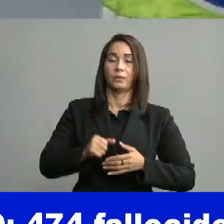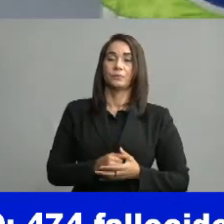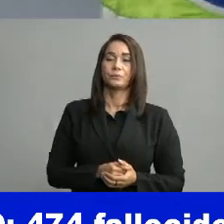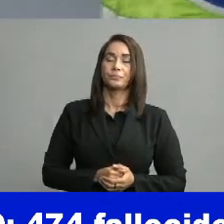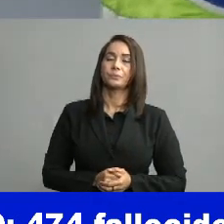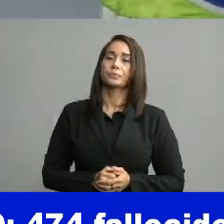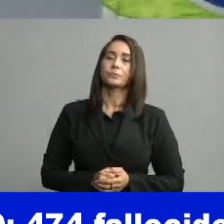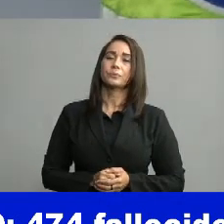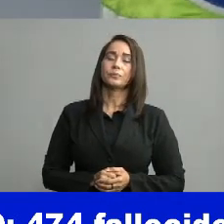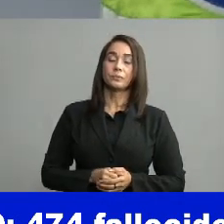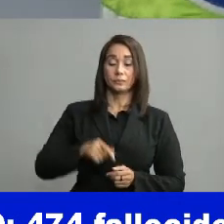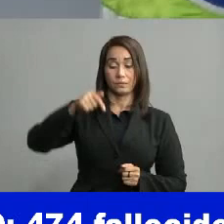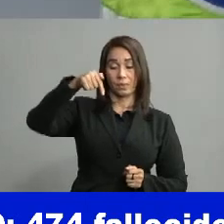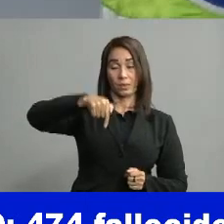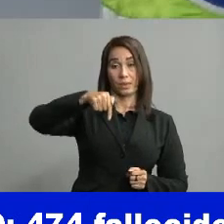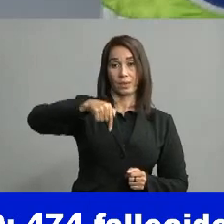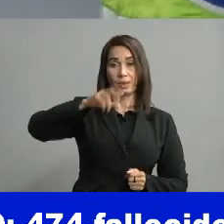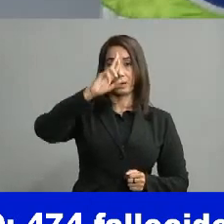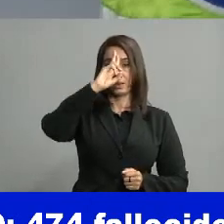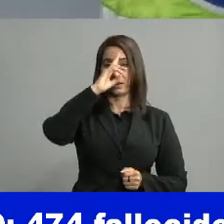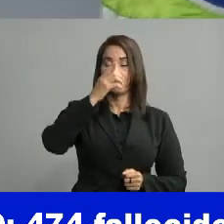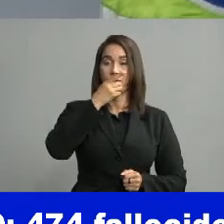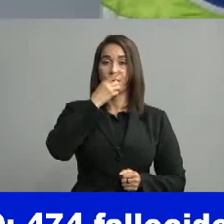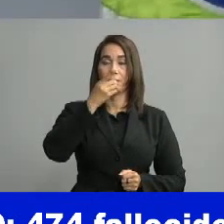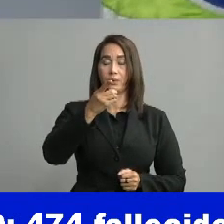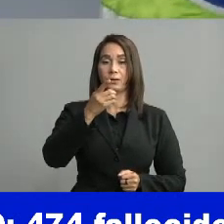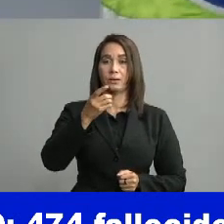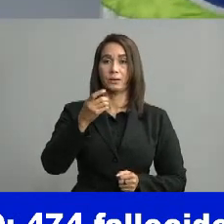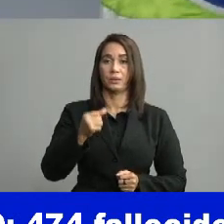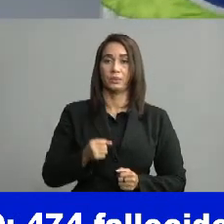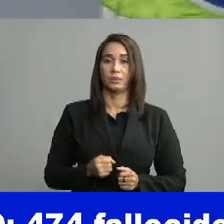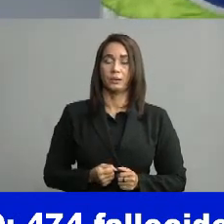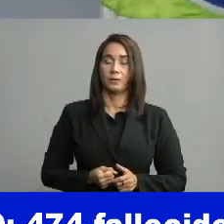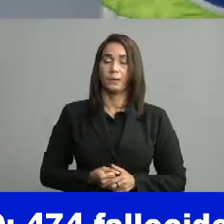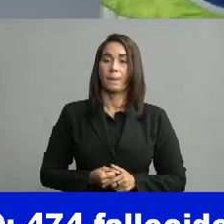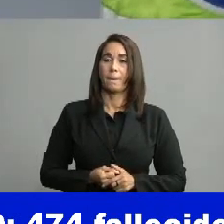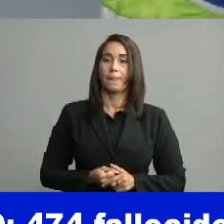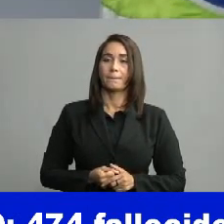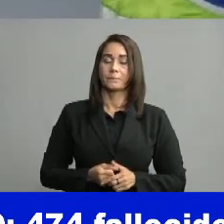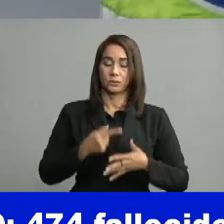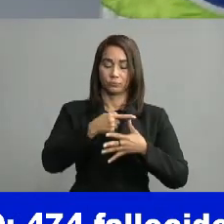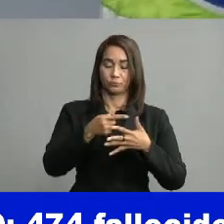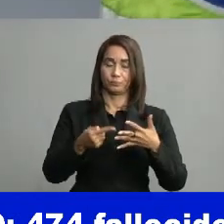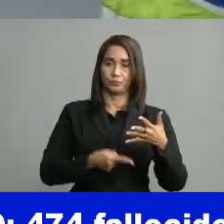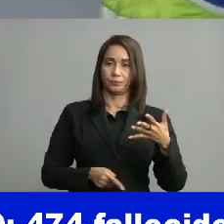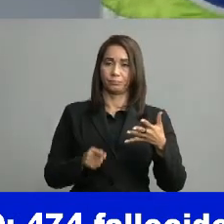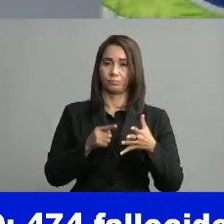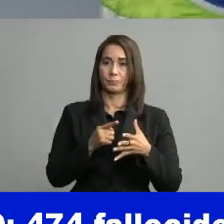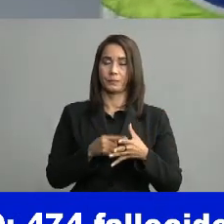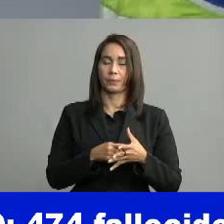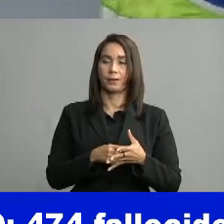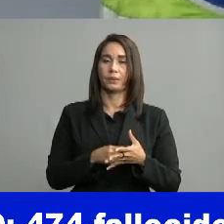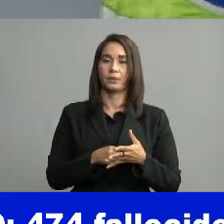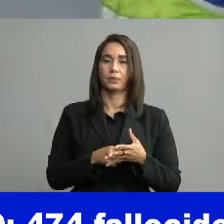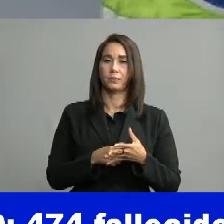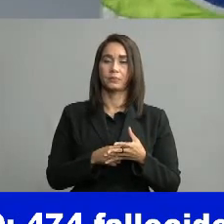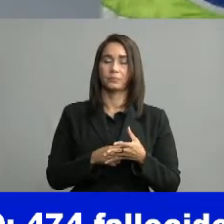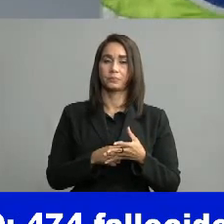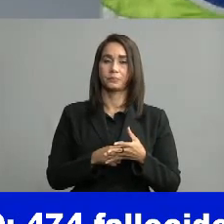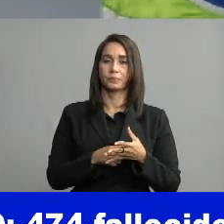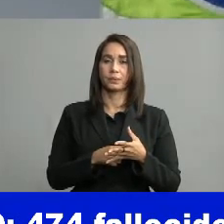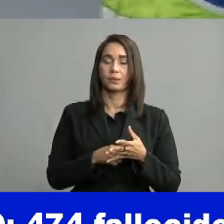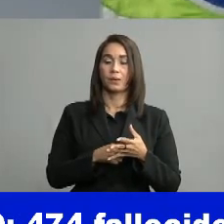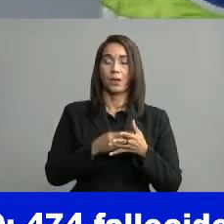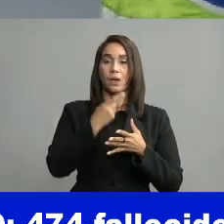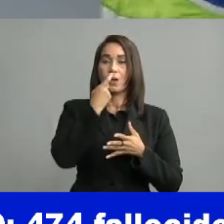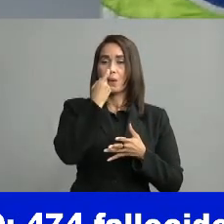La situación en la República Dominicana es la siguiente. El número de